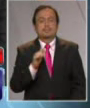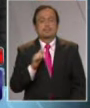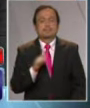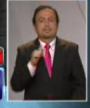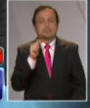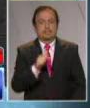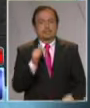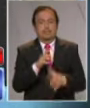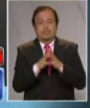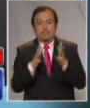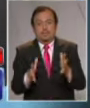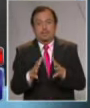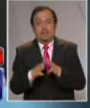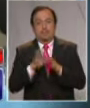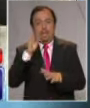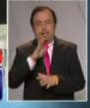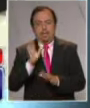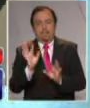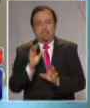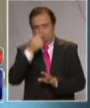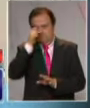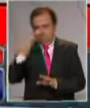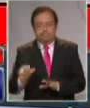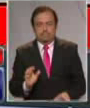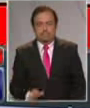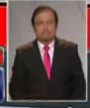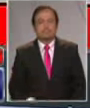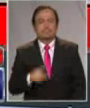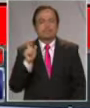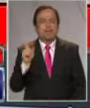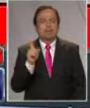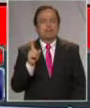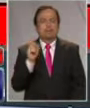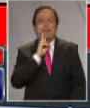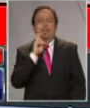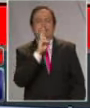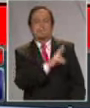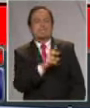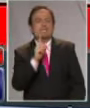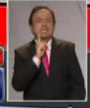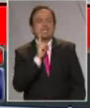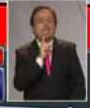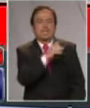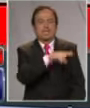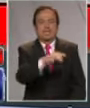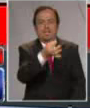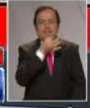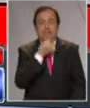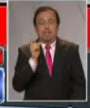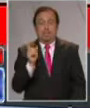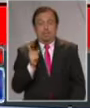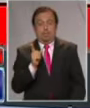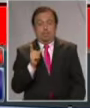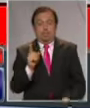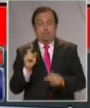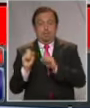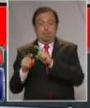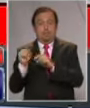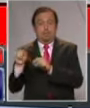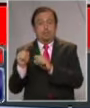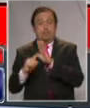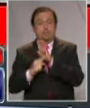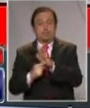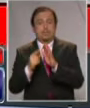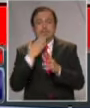el delito que tiene la mayor pena asignada. Abogado, ¿y qué responde usted a quienes señalan que su representado fue también